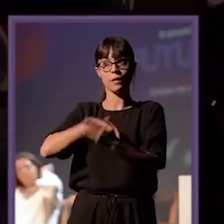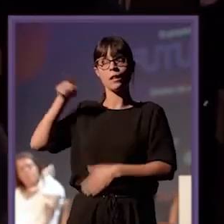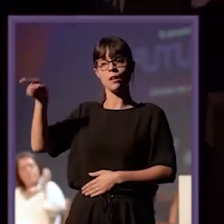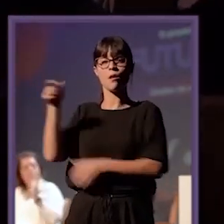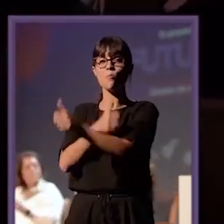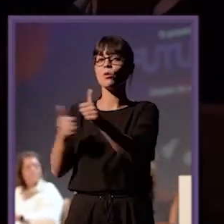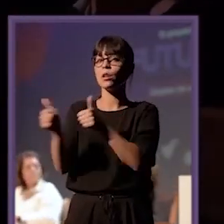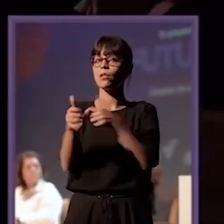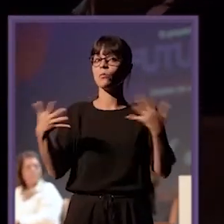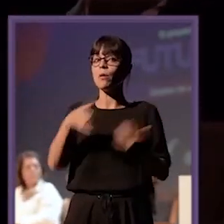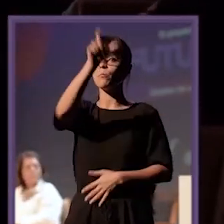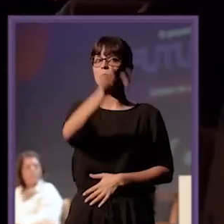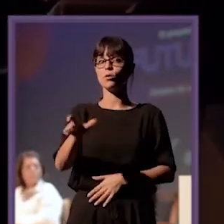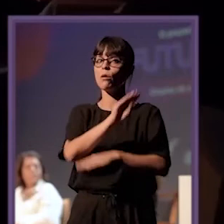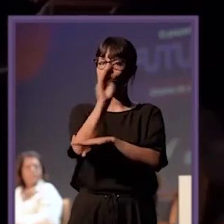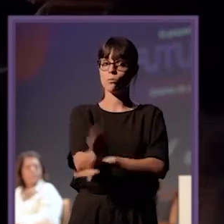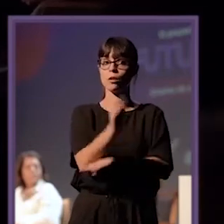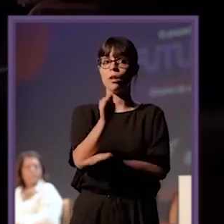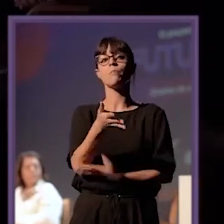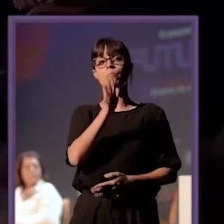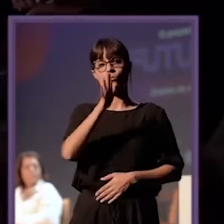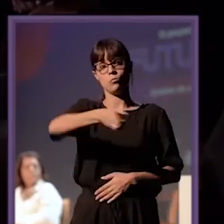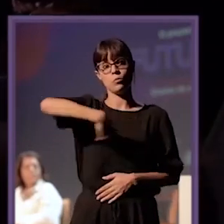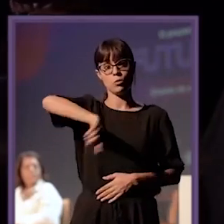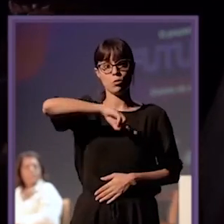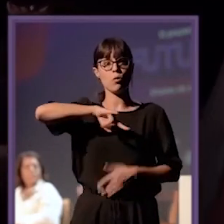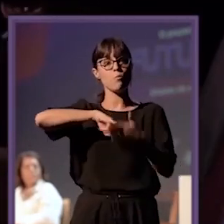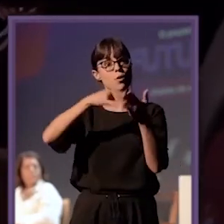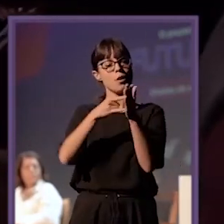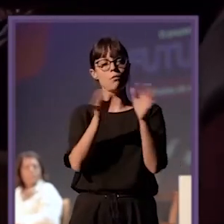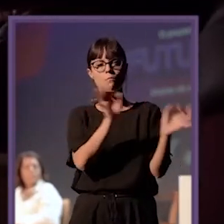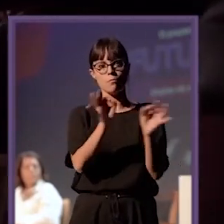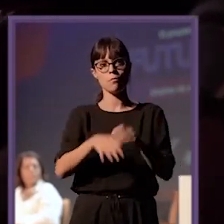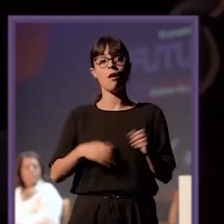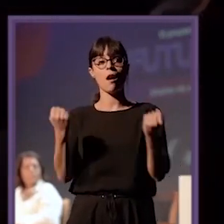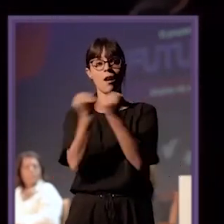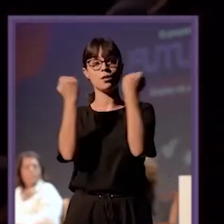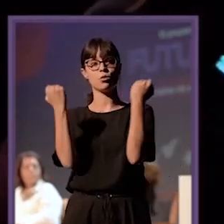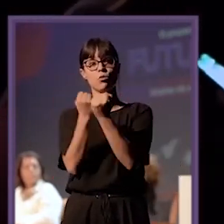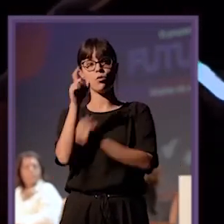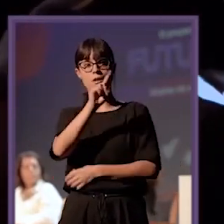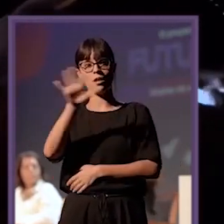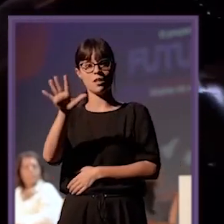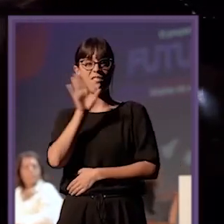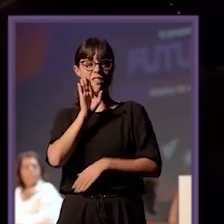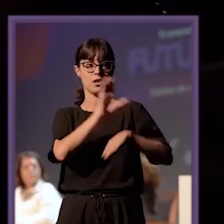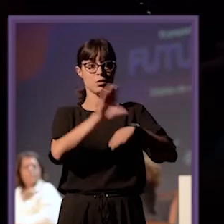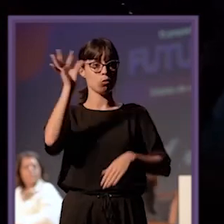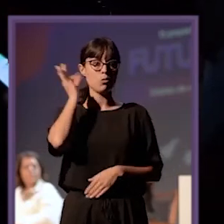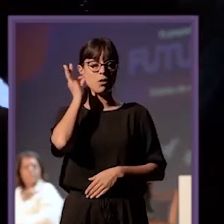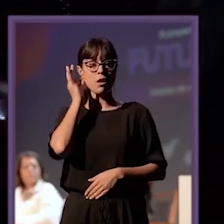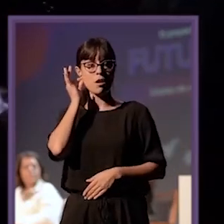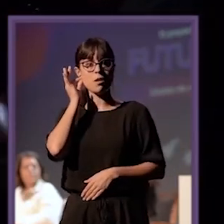personas y en ese marco hicimos nuestro proyecto. Hicimos un proyecto de 15 acciones, como dice la consejera, que da la casualidad